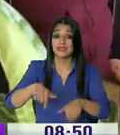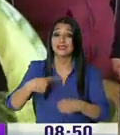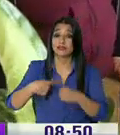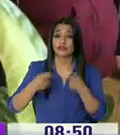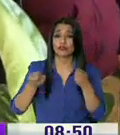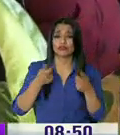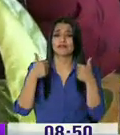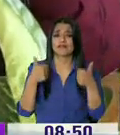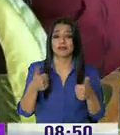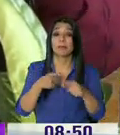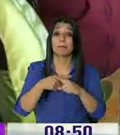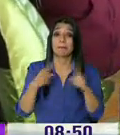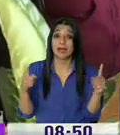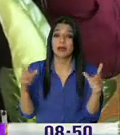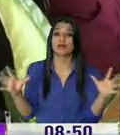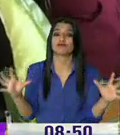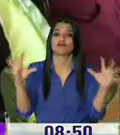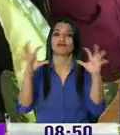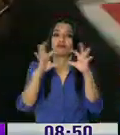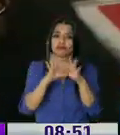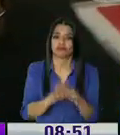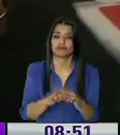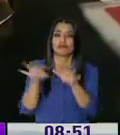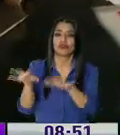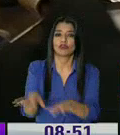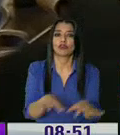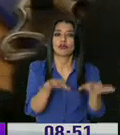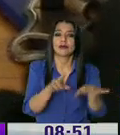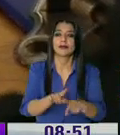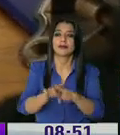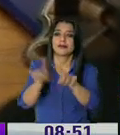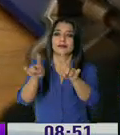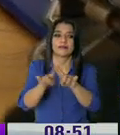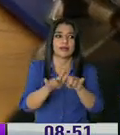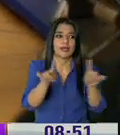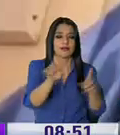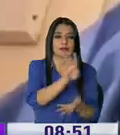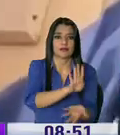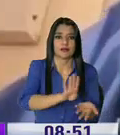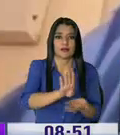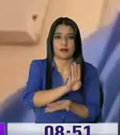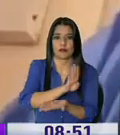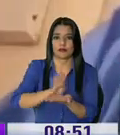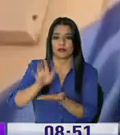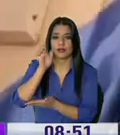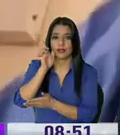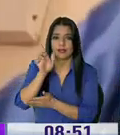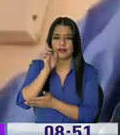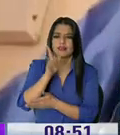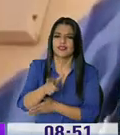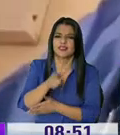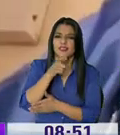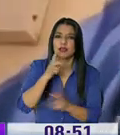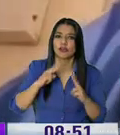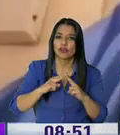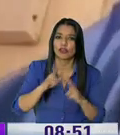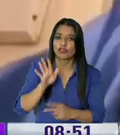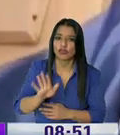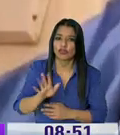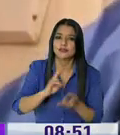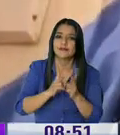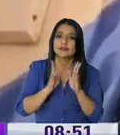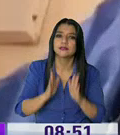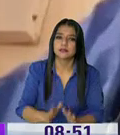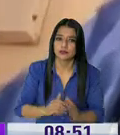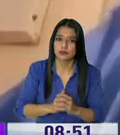y cuando se trabaje en coordinación con los diferentes líderes barriales. ¿Quién más conoce, si no los líderes